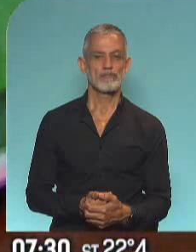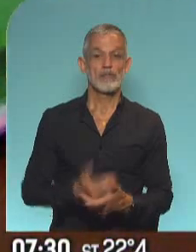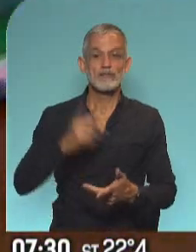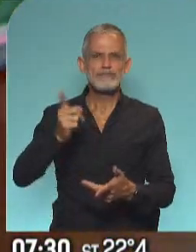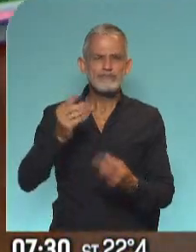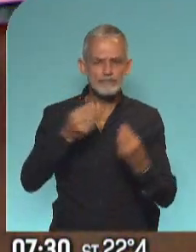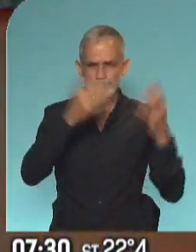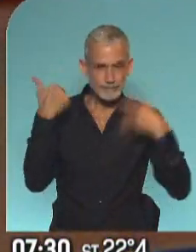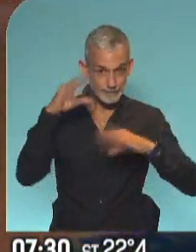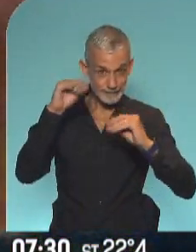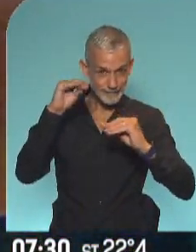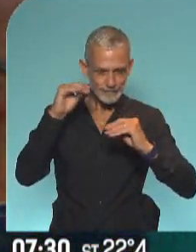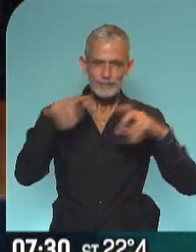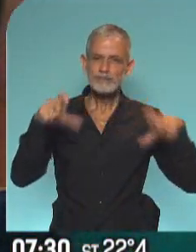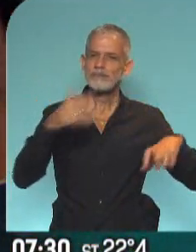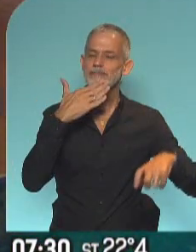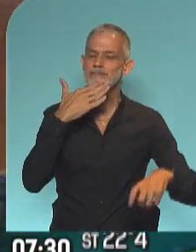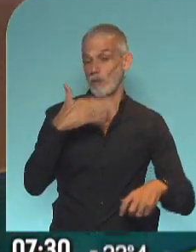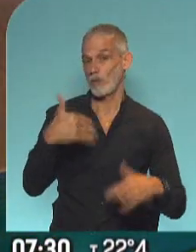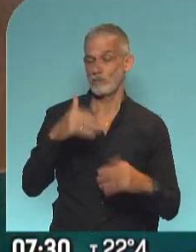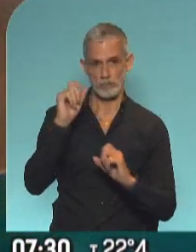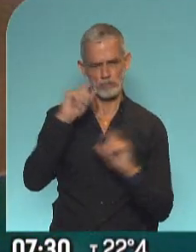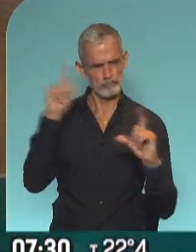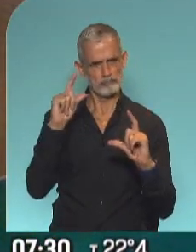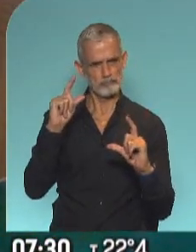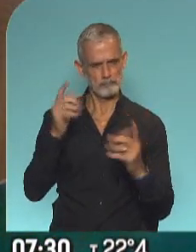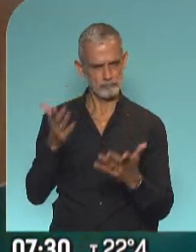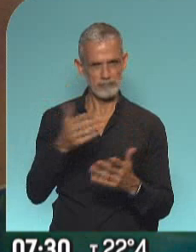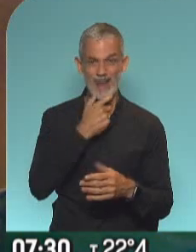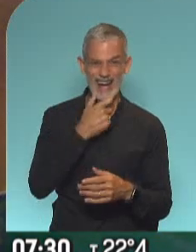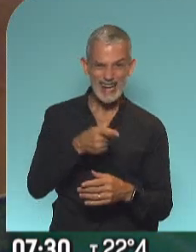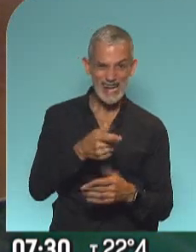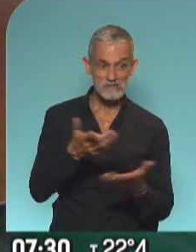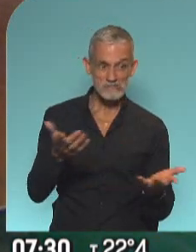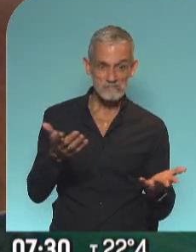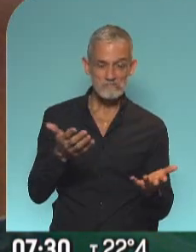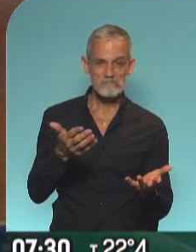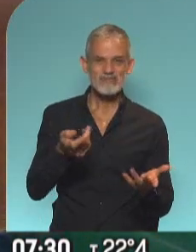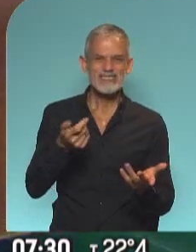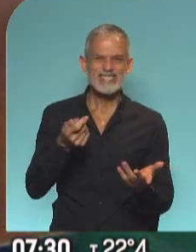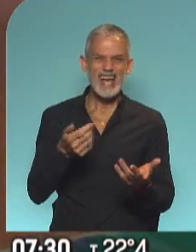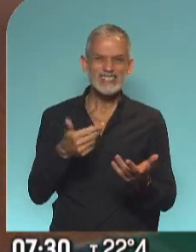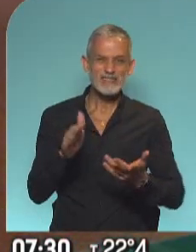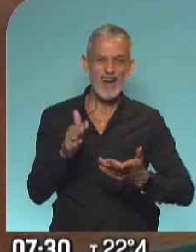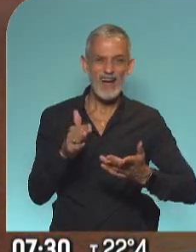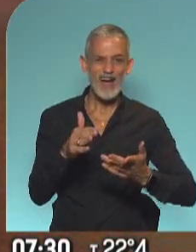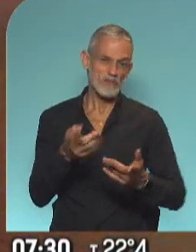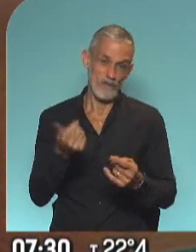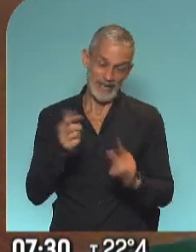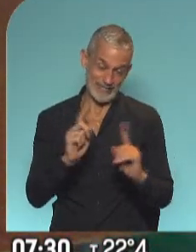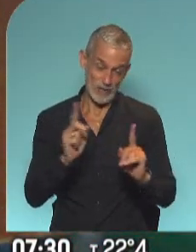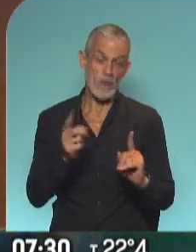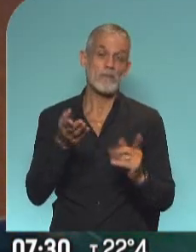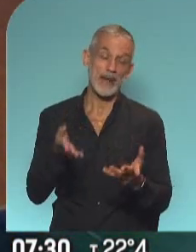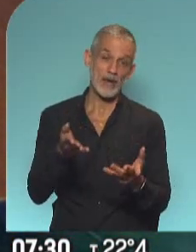Y nos metemos en la noche de la Bombonera, donde sorprendió el planteo de Racing teniendo por delante una serie que no iba a ser sencilla,